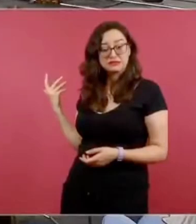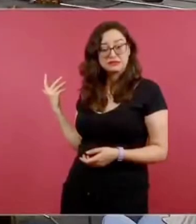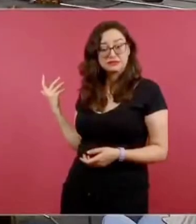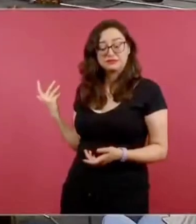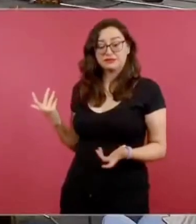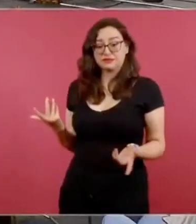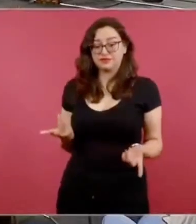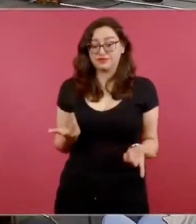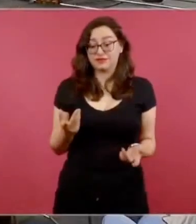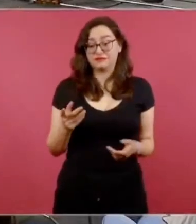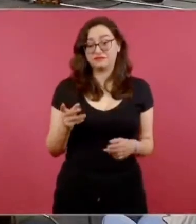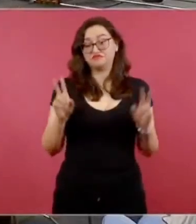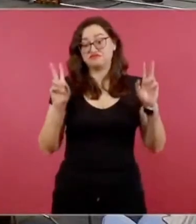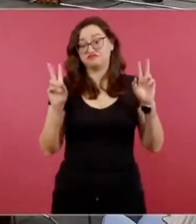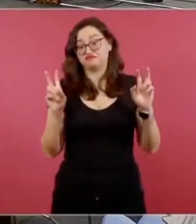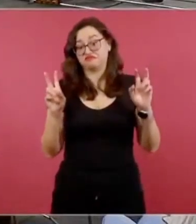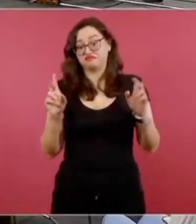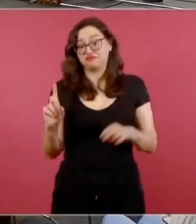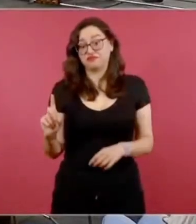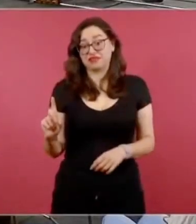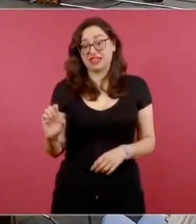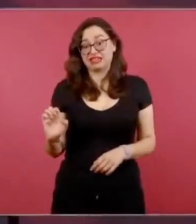La democracia